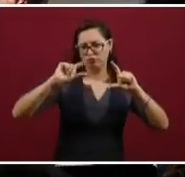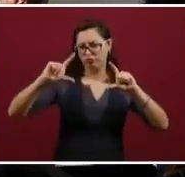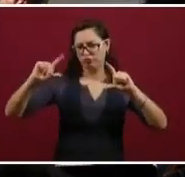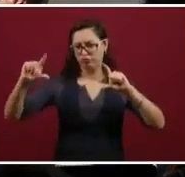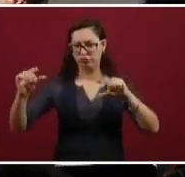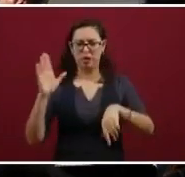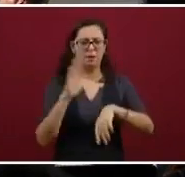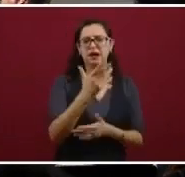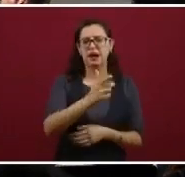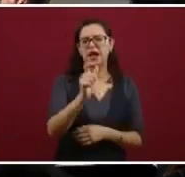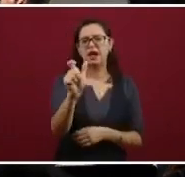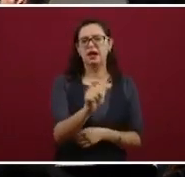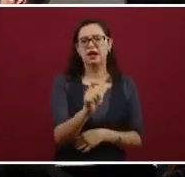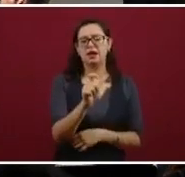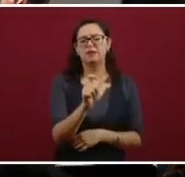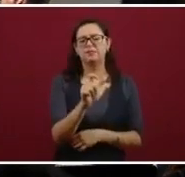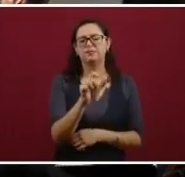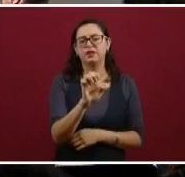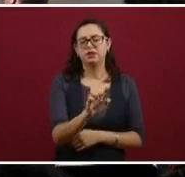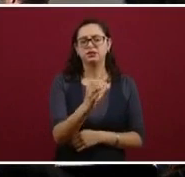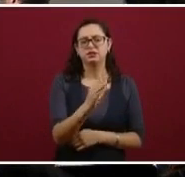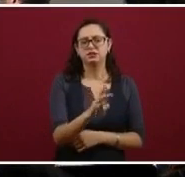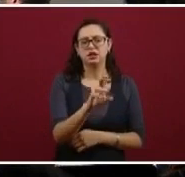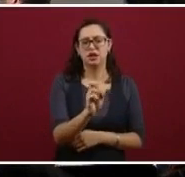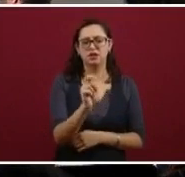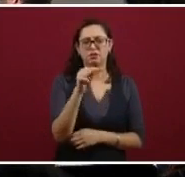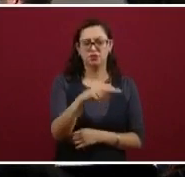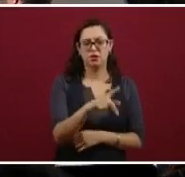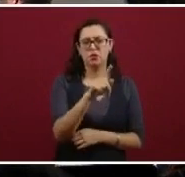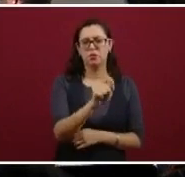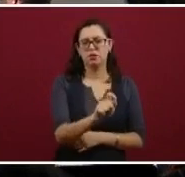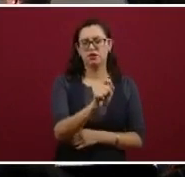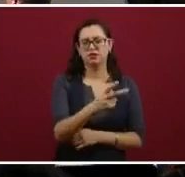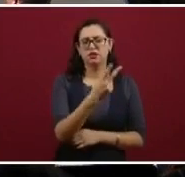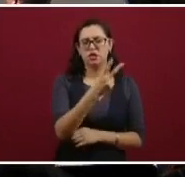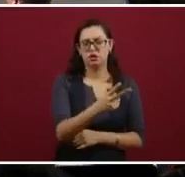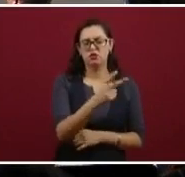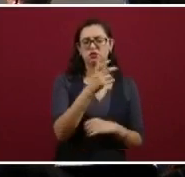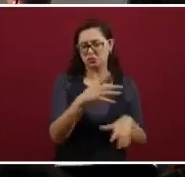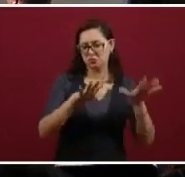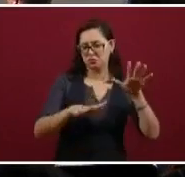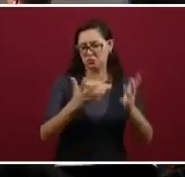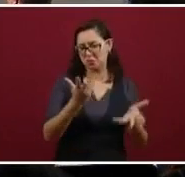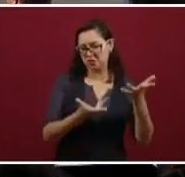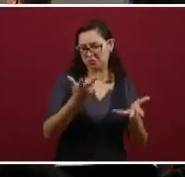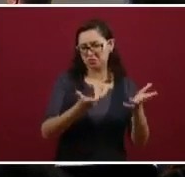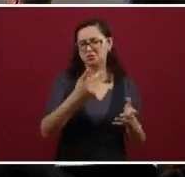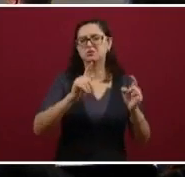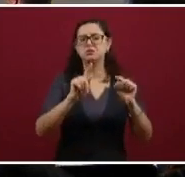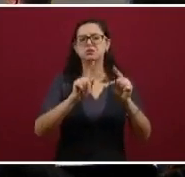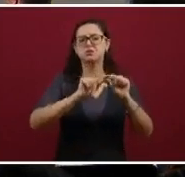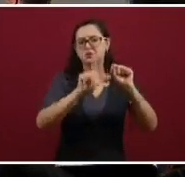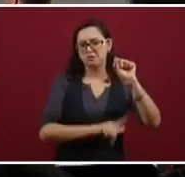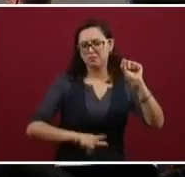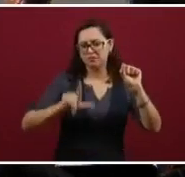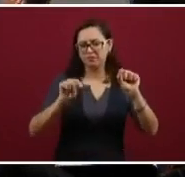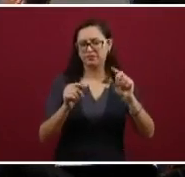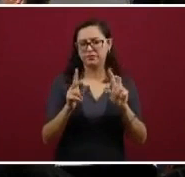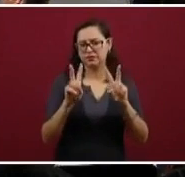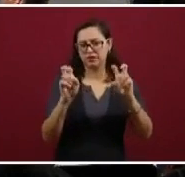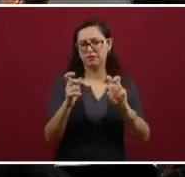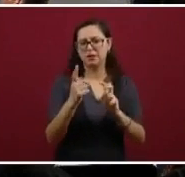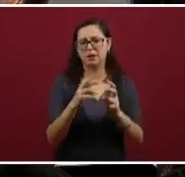está ofreciendo Chevron, a 22 pesos 86 centavos el promedio de Chevron en el país para la gasolina